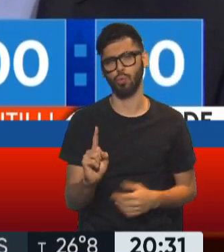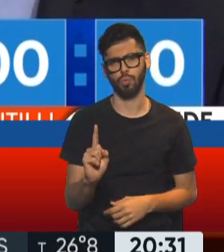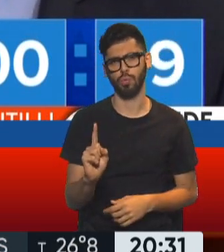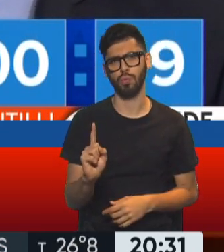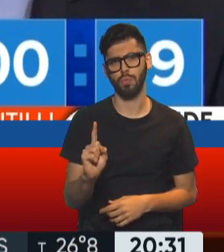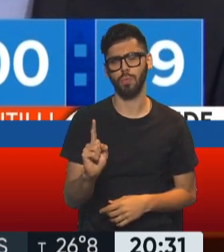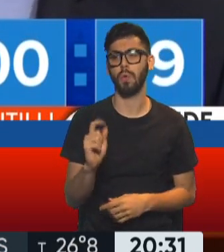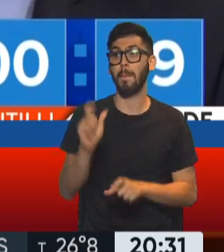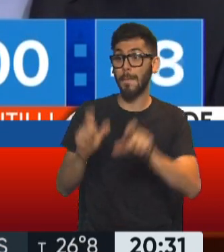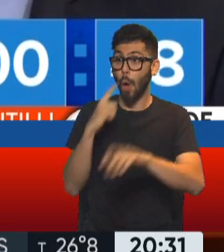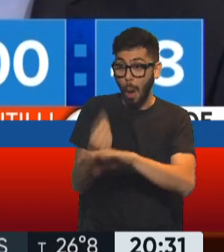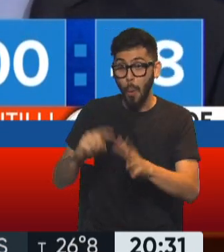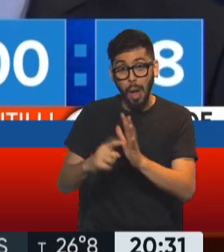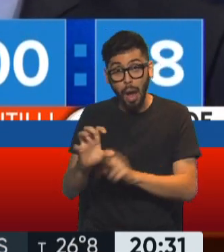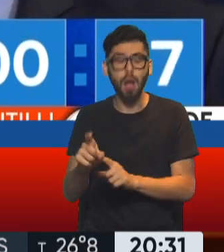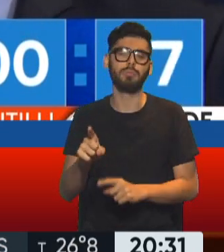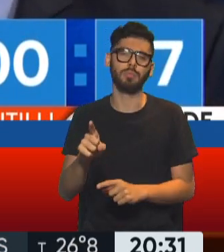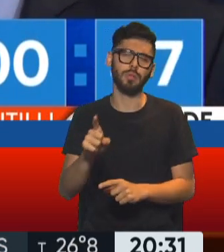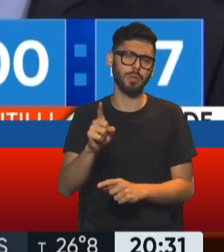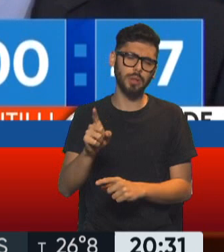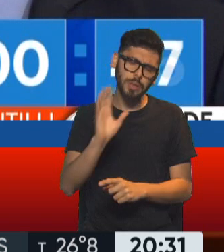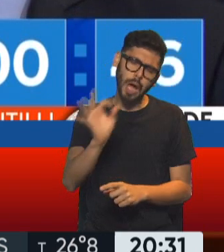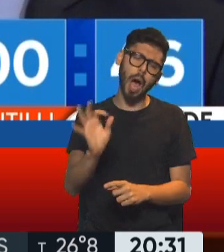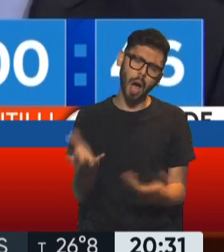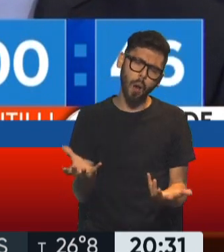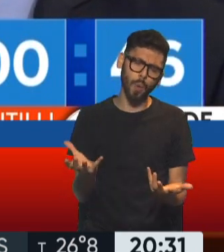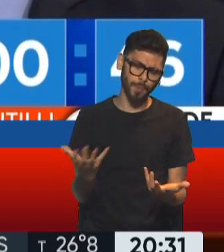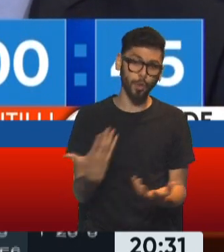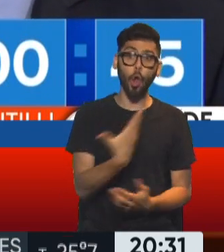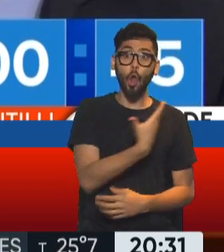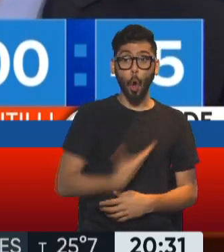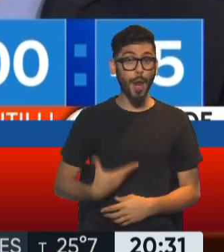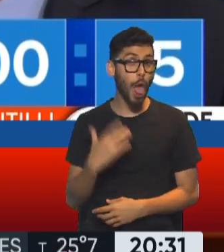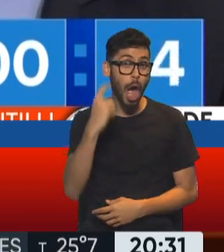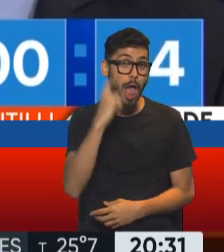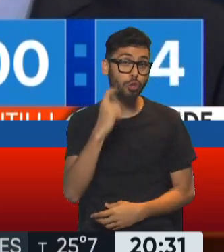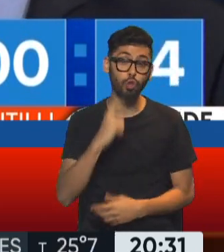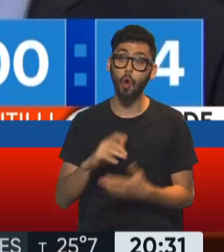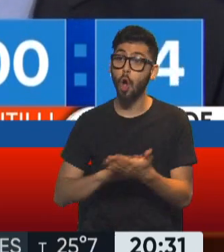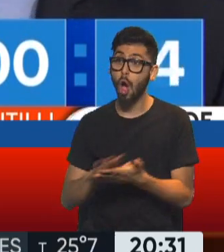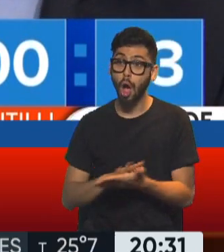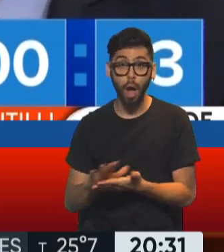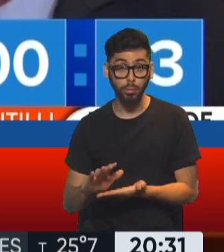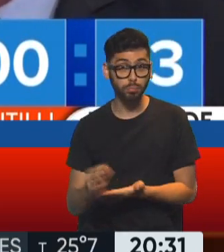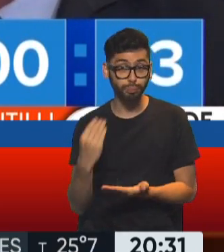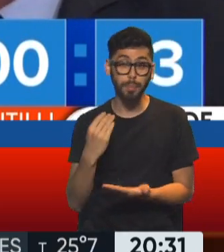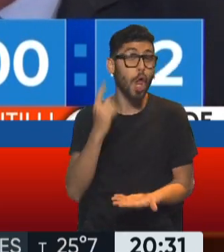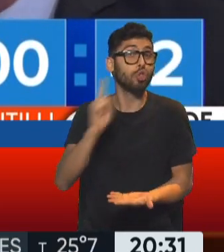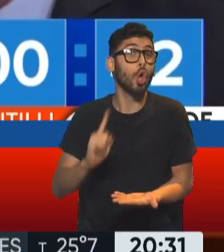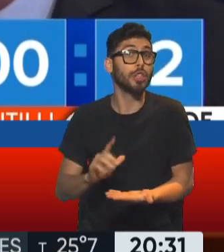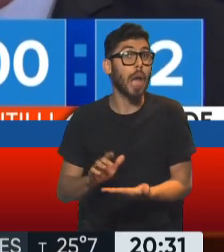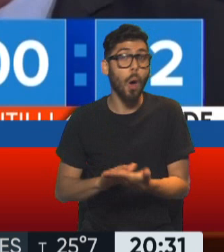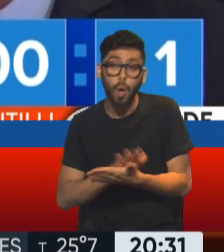Los bonaerenses saben que lo que pasó es que el gobernador Kicillof no pudo resolver y no supo resolver